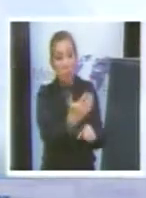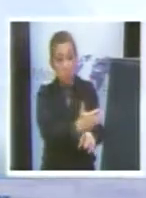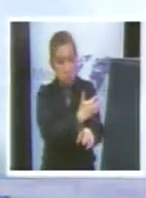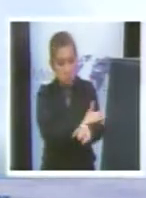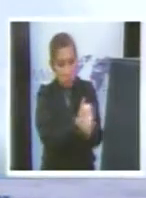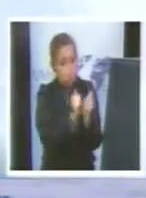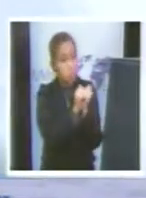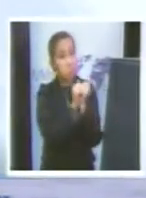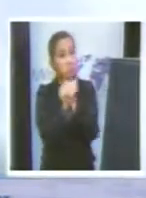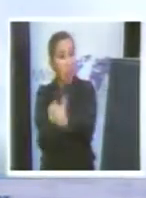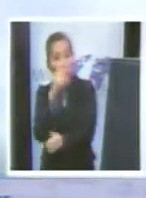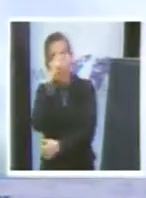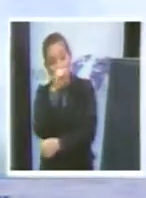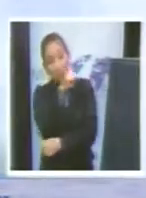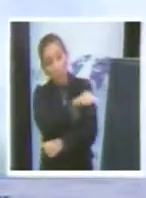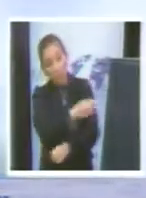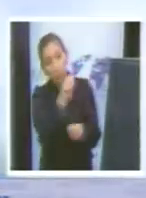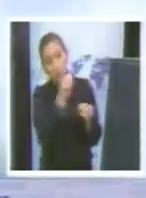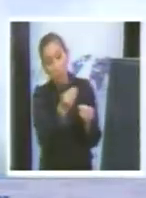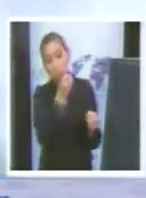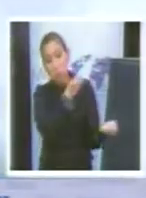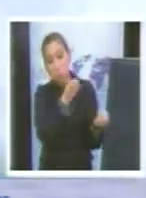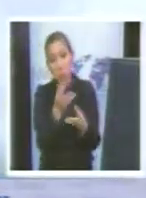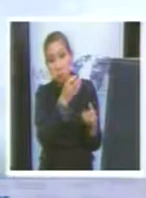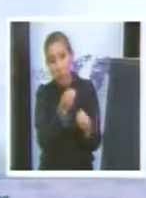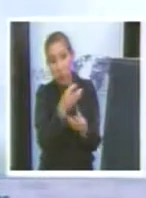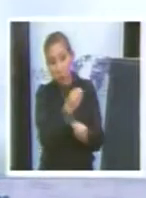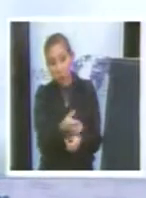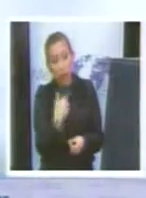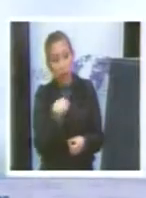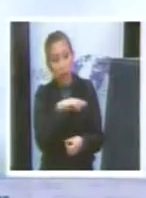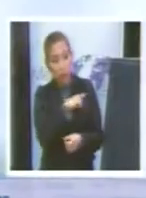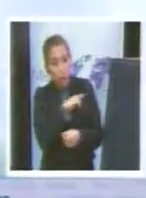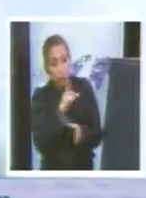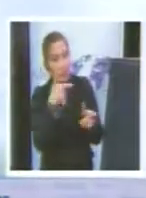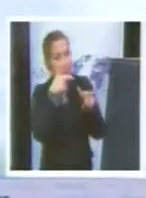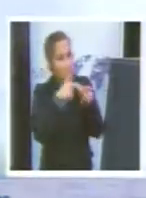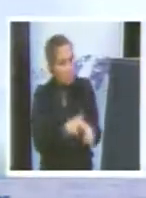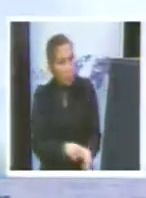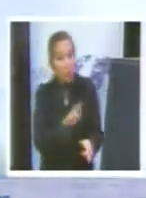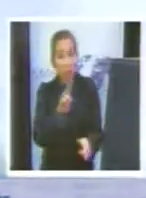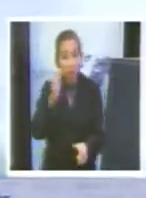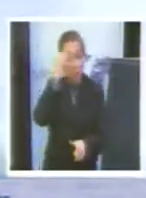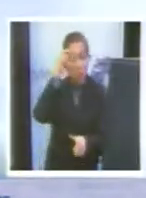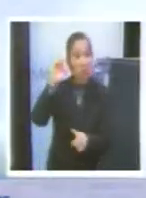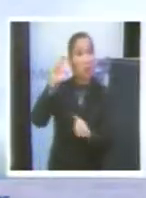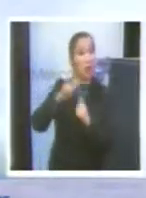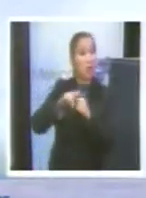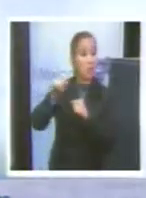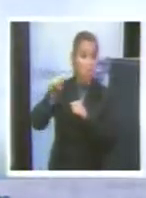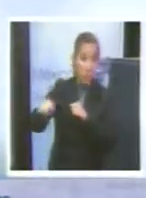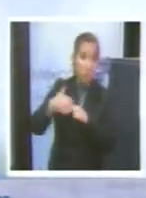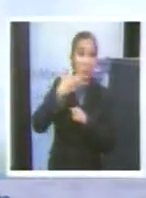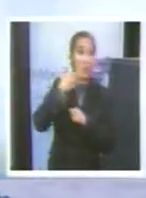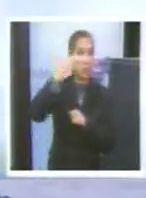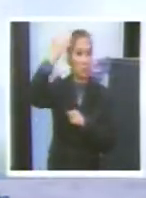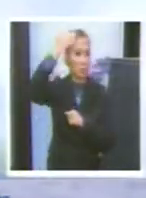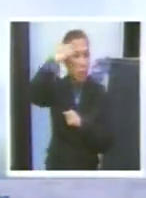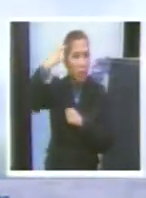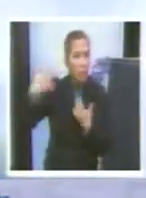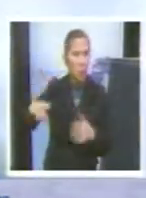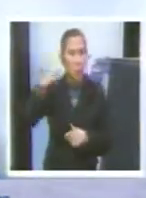de viaje, que México tiene mucho que aportar, y nosotros seguimos reconociendo en Europa un gran